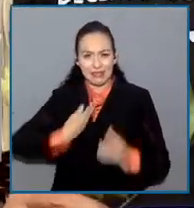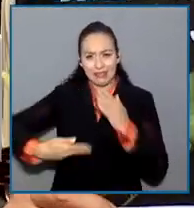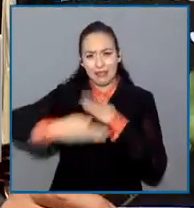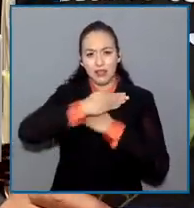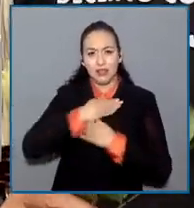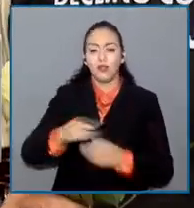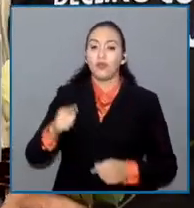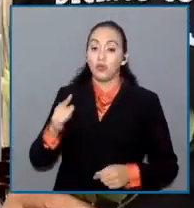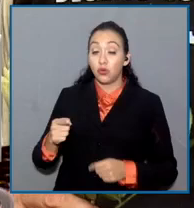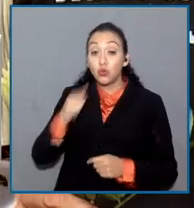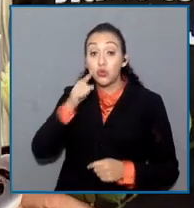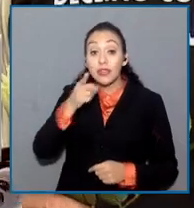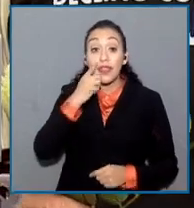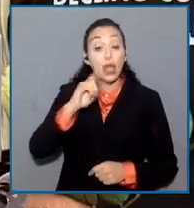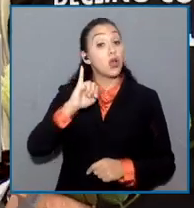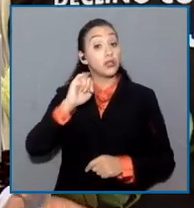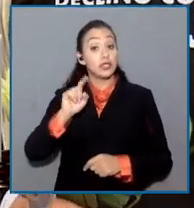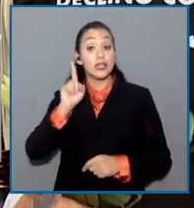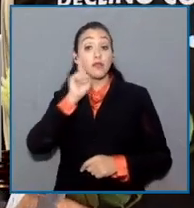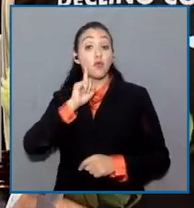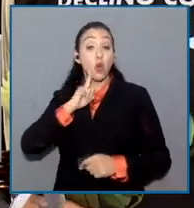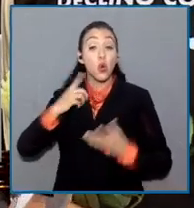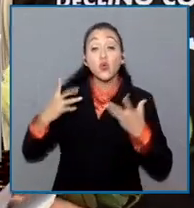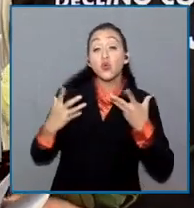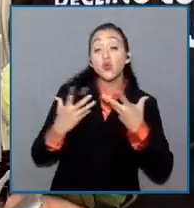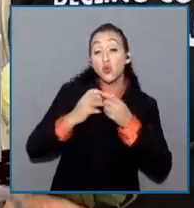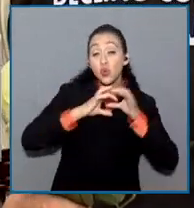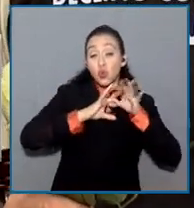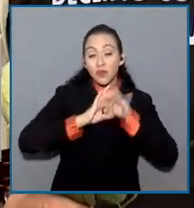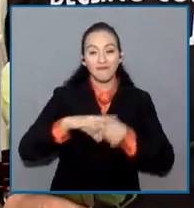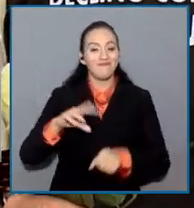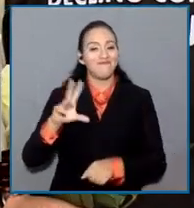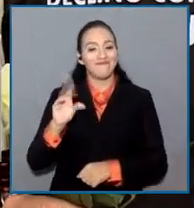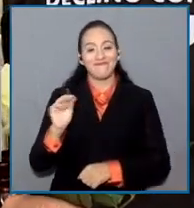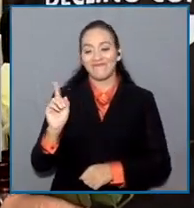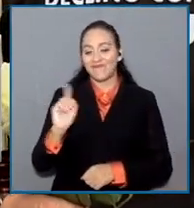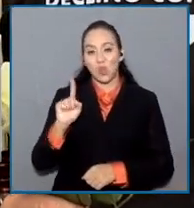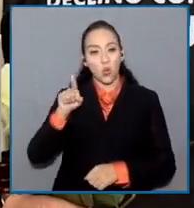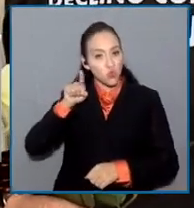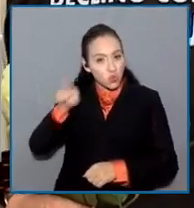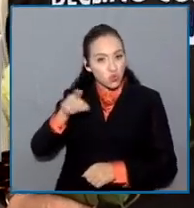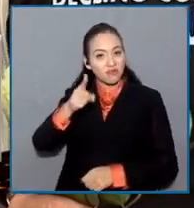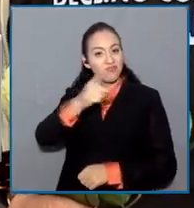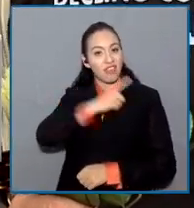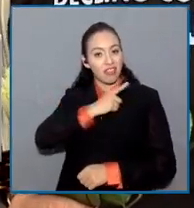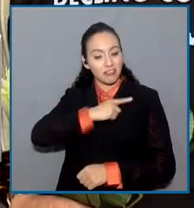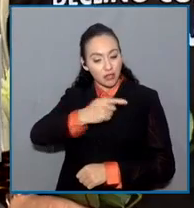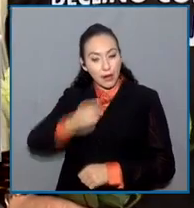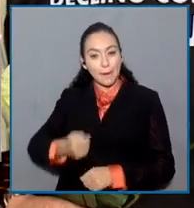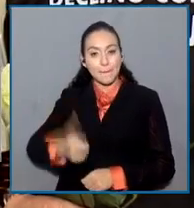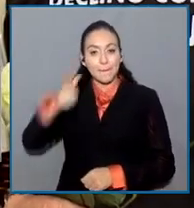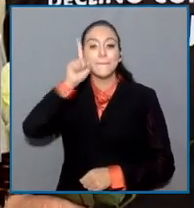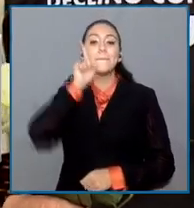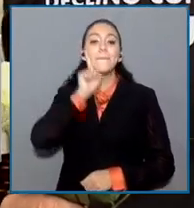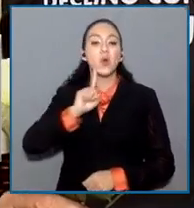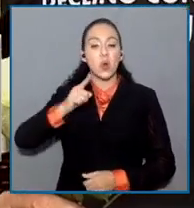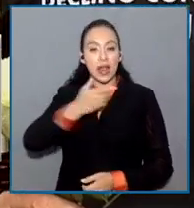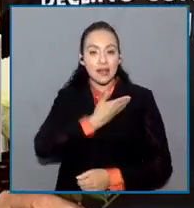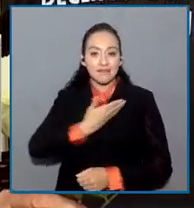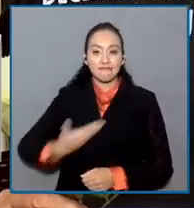llegamos todas. Hoy muchas mujeres que estamos aquí y otras más que no pudieron estar, nos estamos